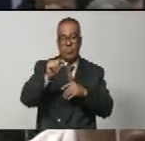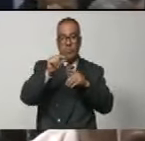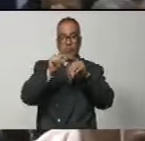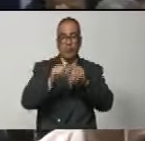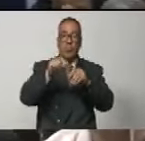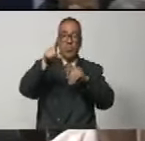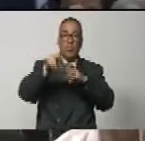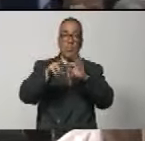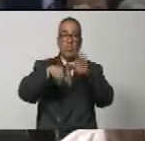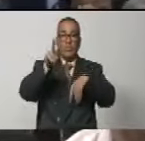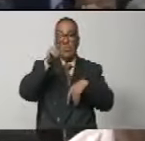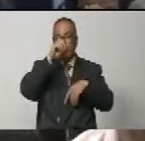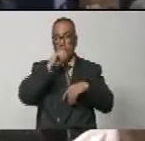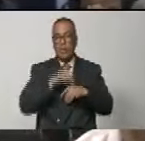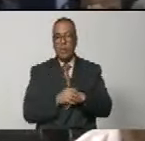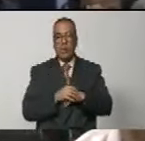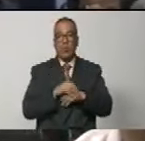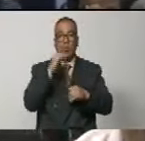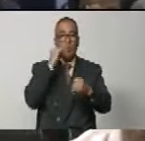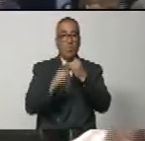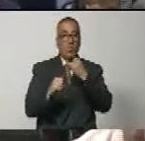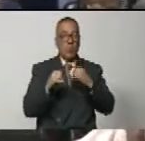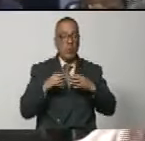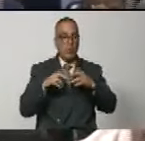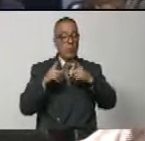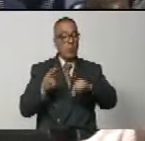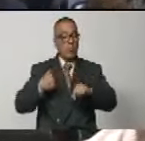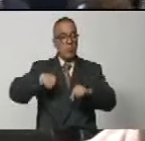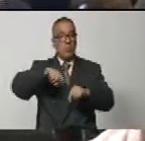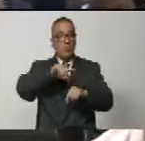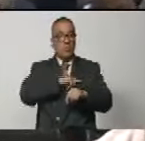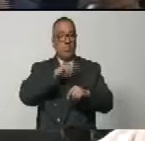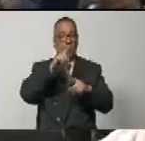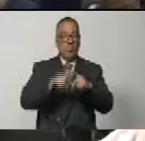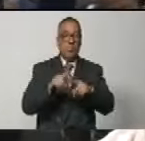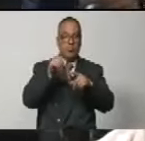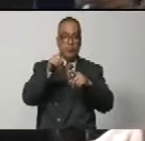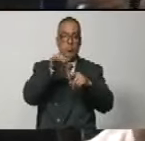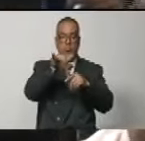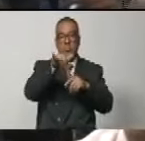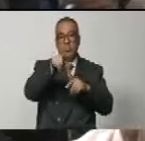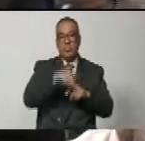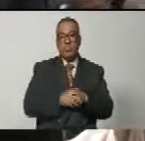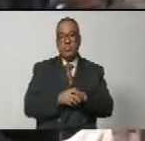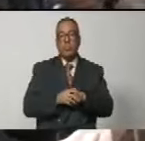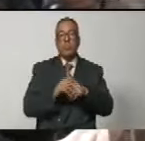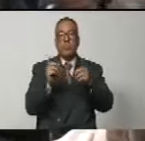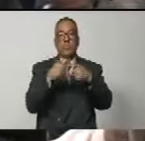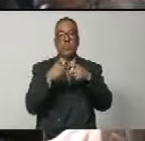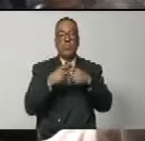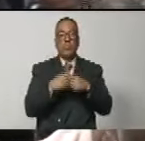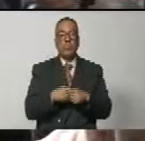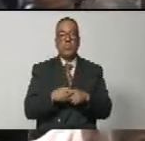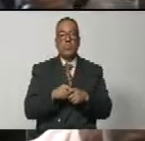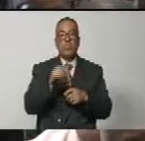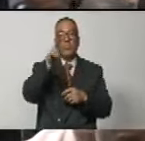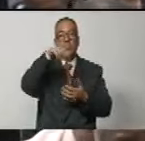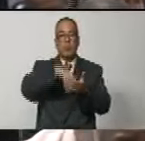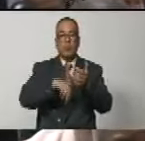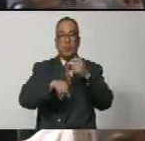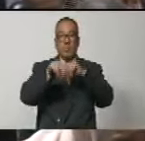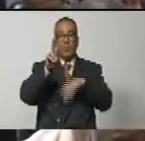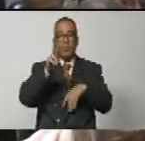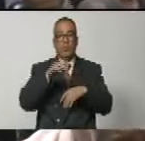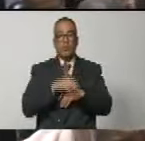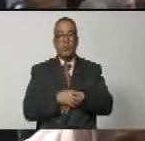inflacionario en 12 años. La última vez que nosotros tuvimos un índice similar fue en agosto del año